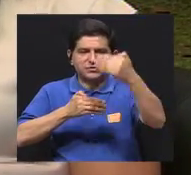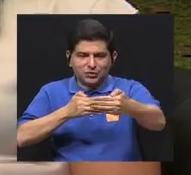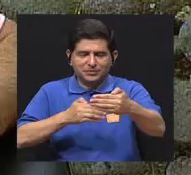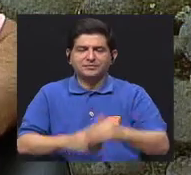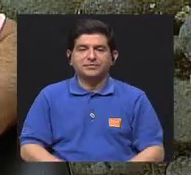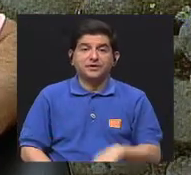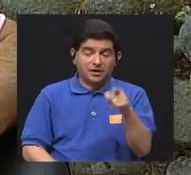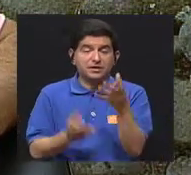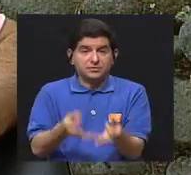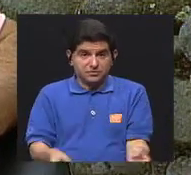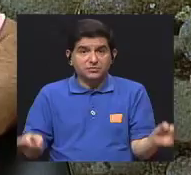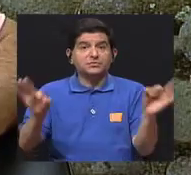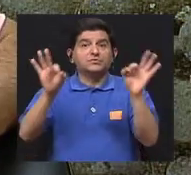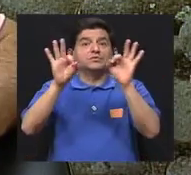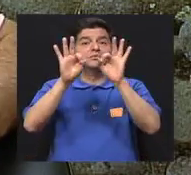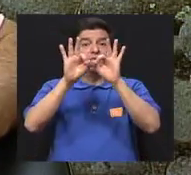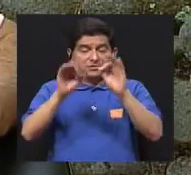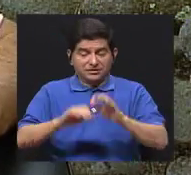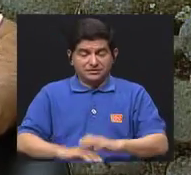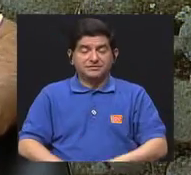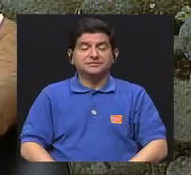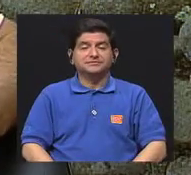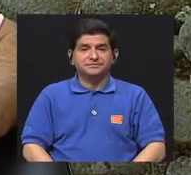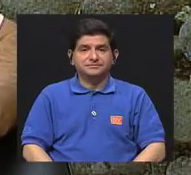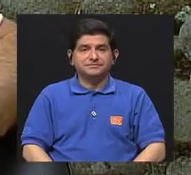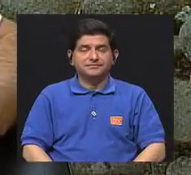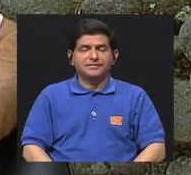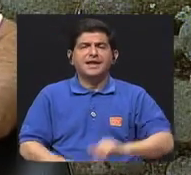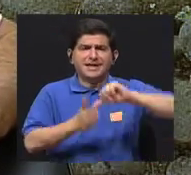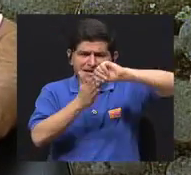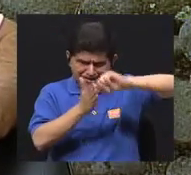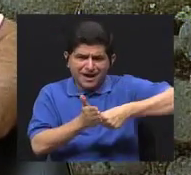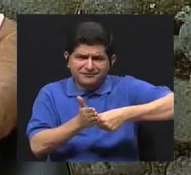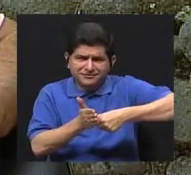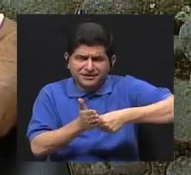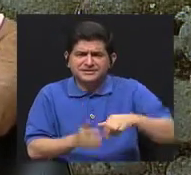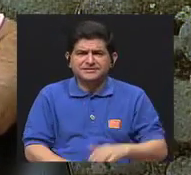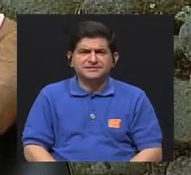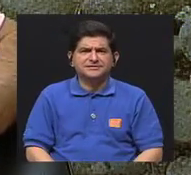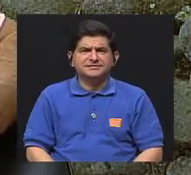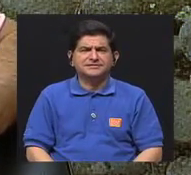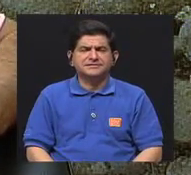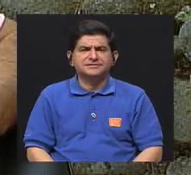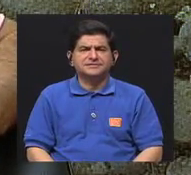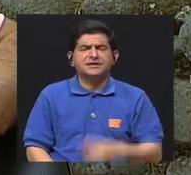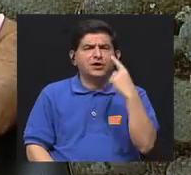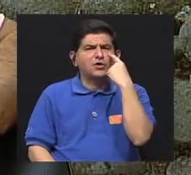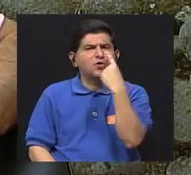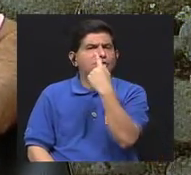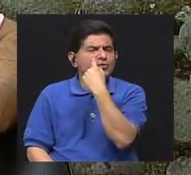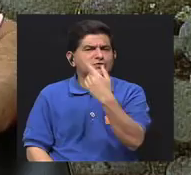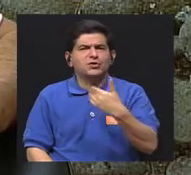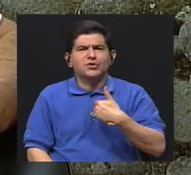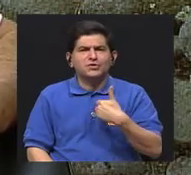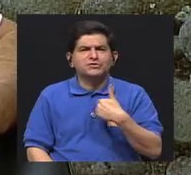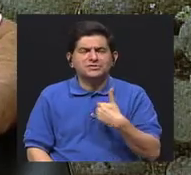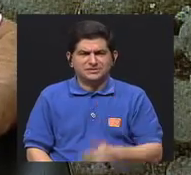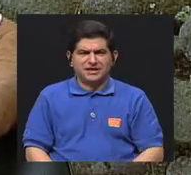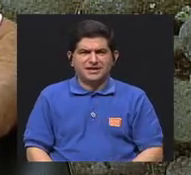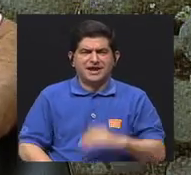Claro que eso es sumamente, sumamente importante, ¿verdad? Y recalcar eso, que